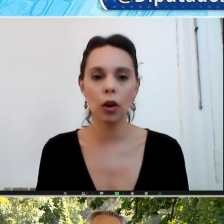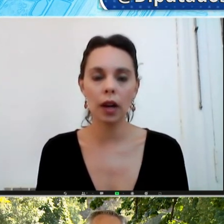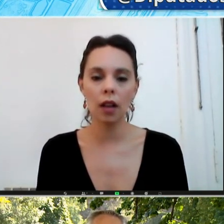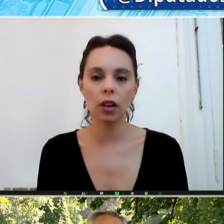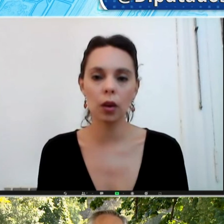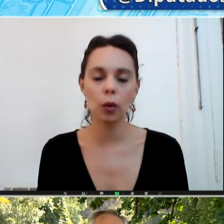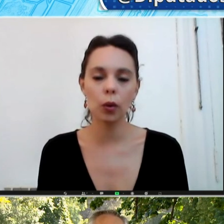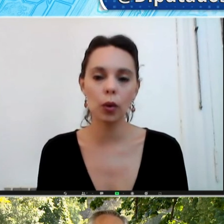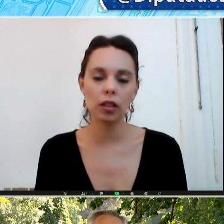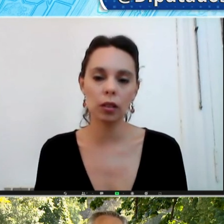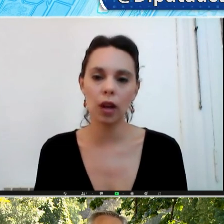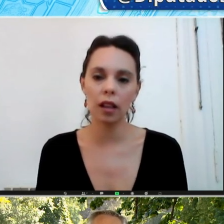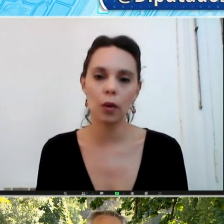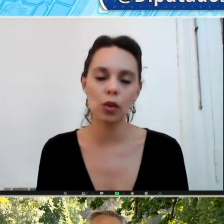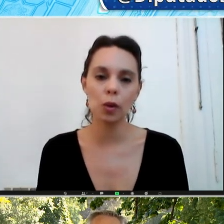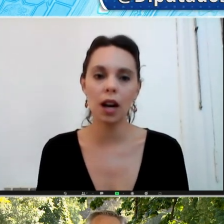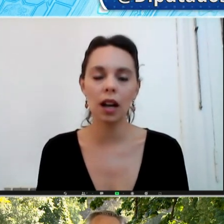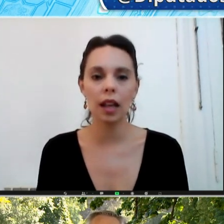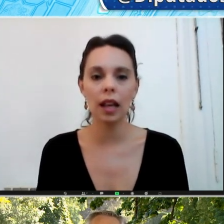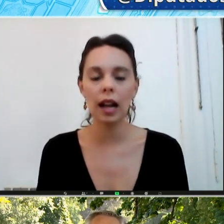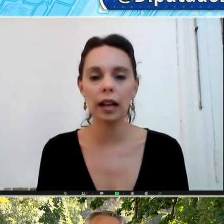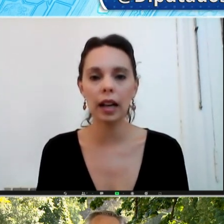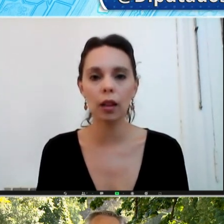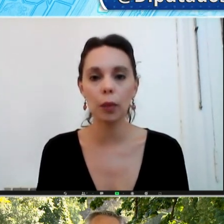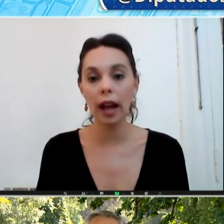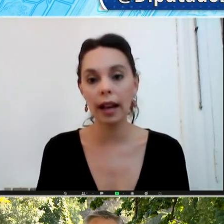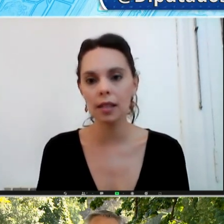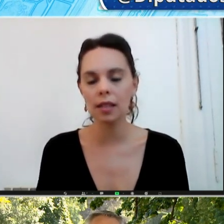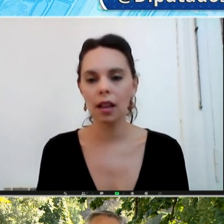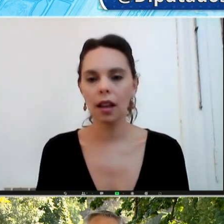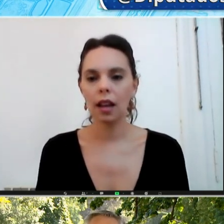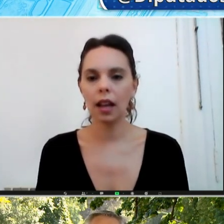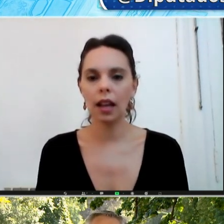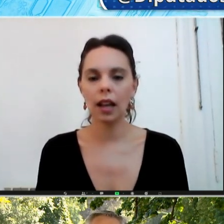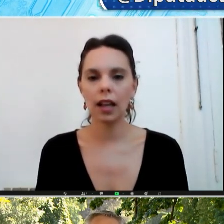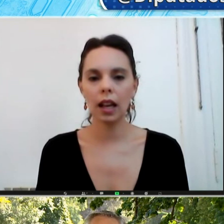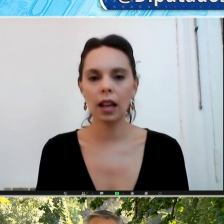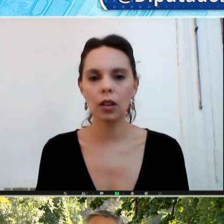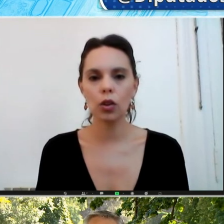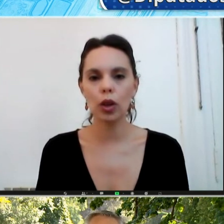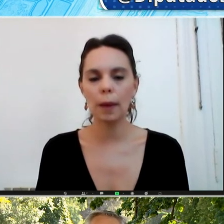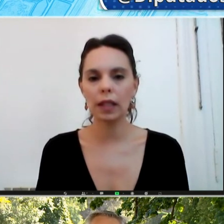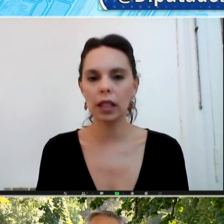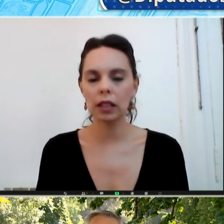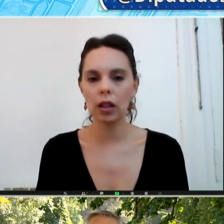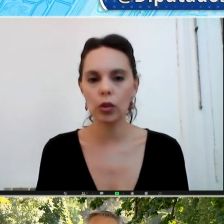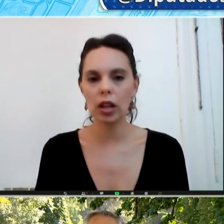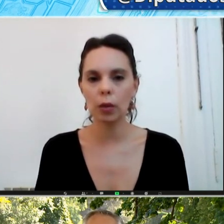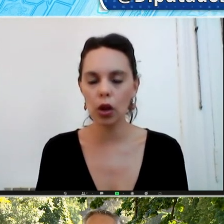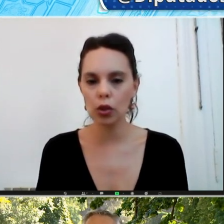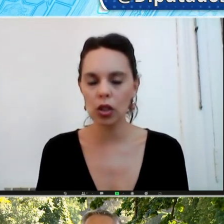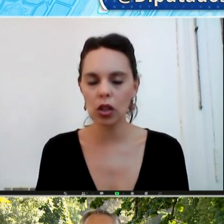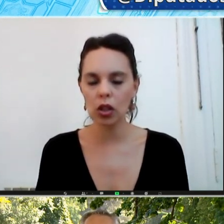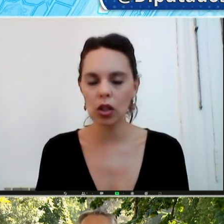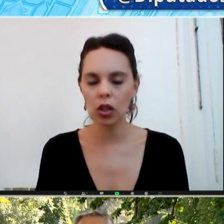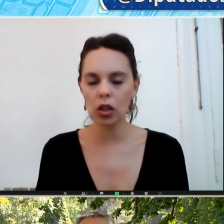el gobernador de Jujuy y titular, sí, de la Unión Cívica Radical, Gerardo Morales, que no solamente lo